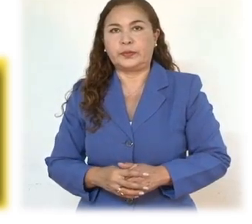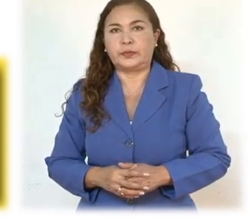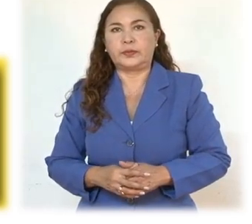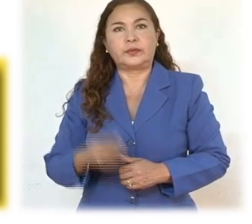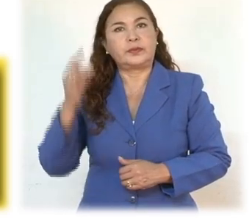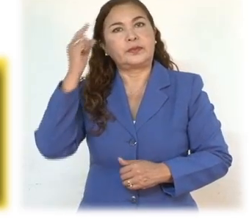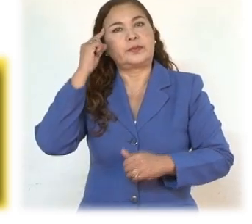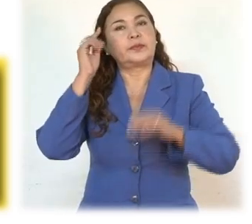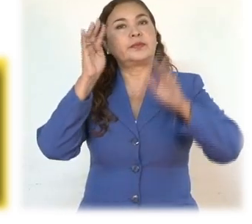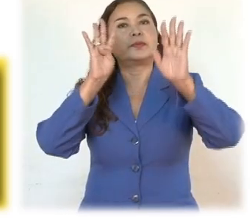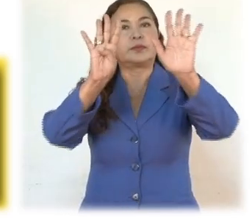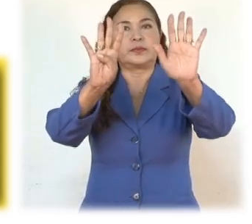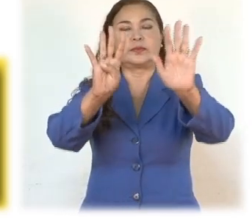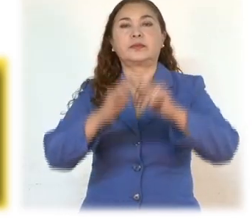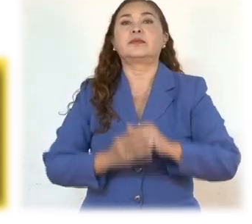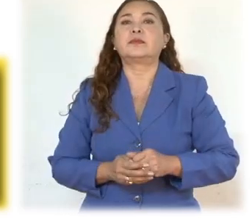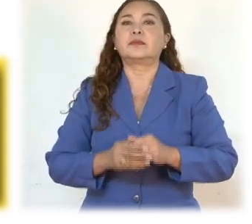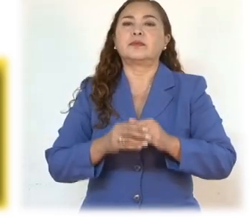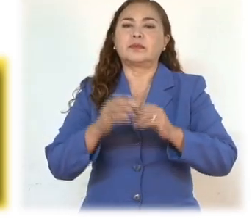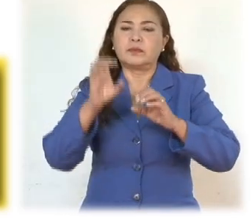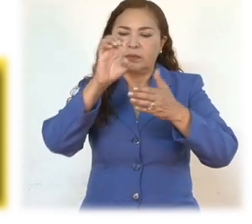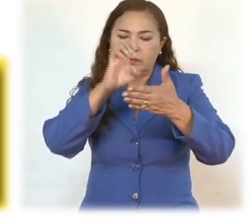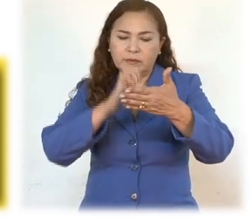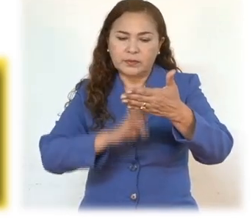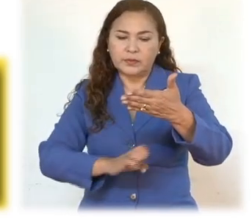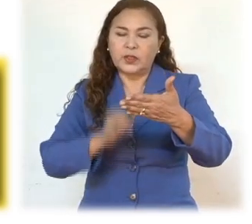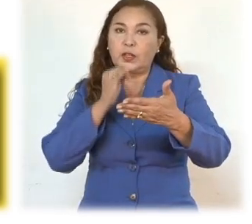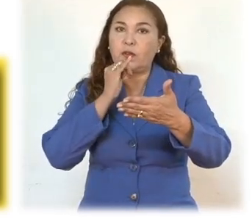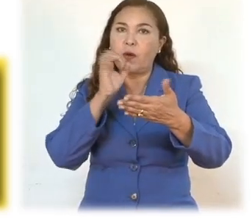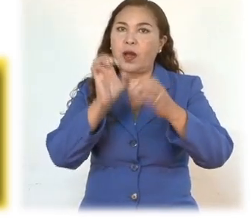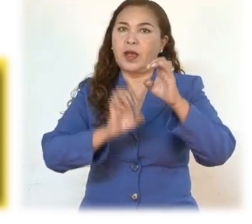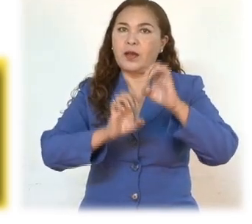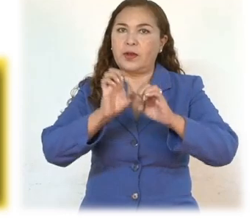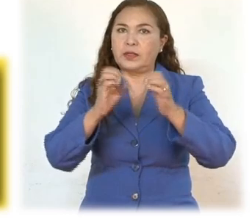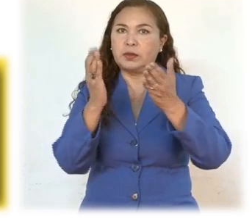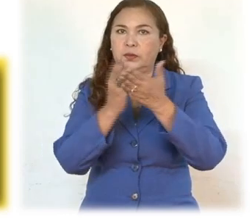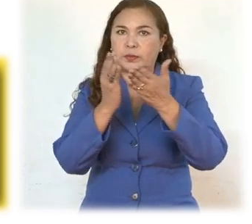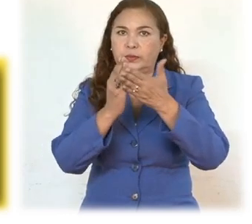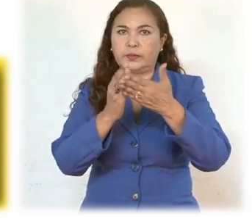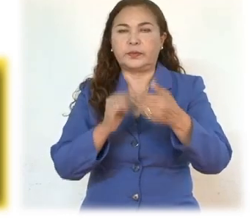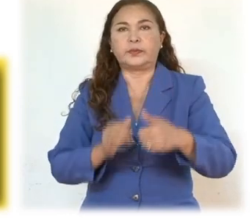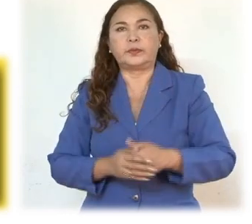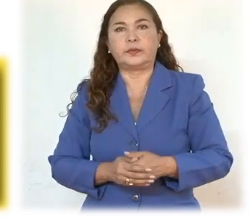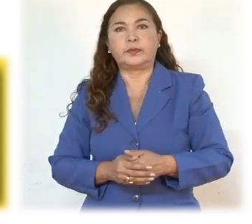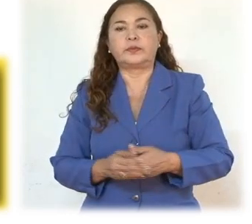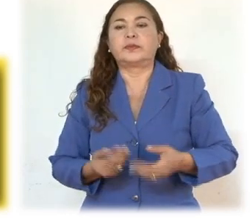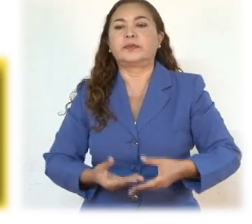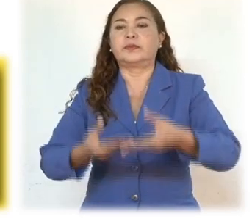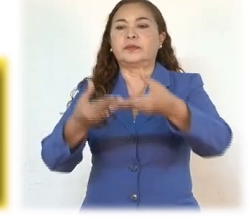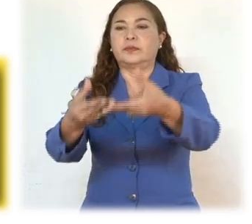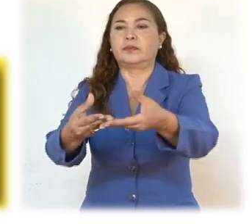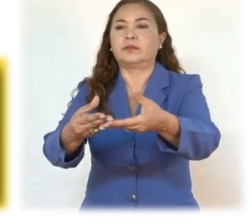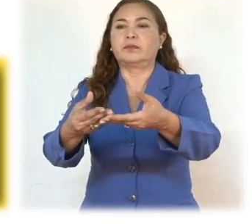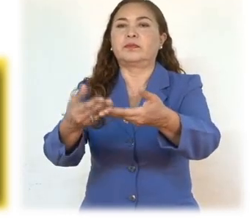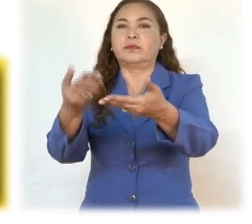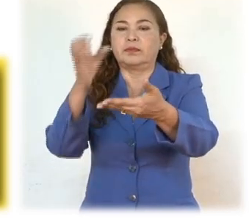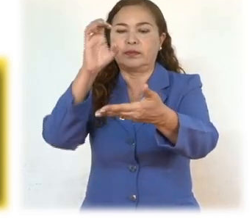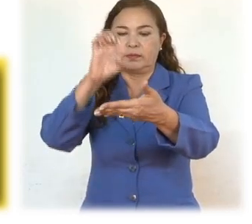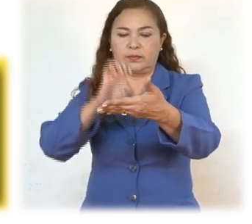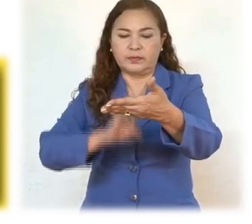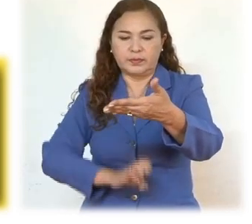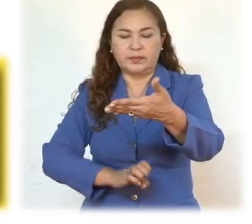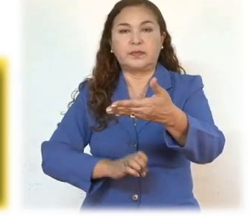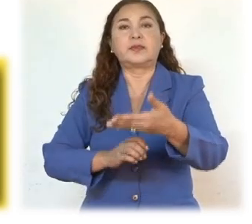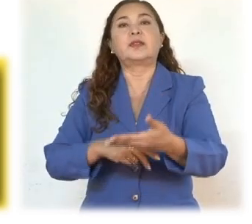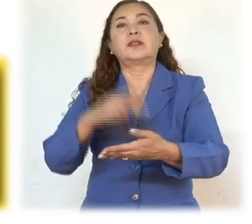1824 día 9 revisión de informes de evaluaciones escolar entrega y revisión